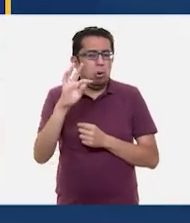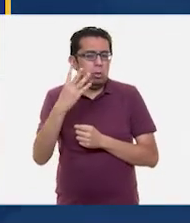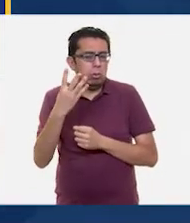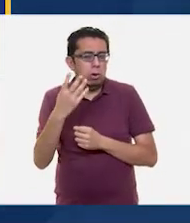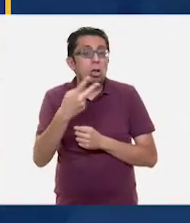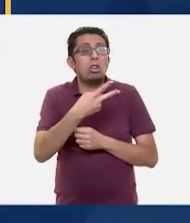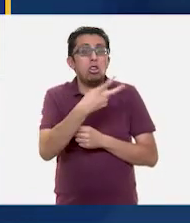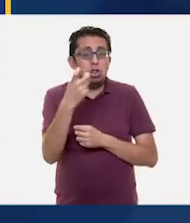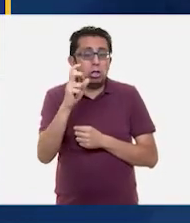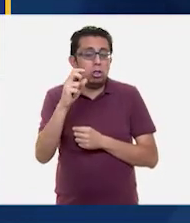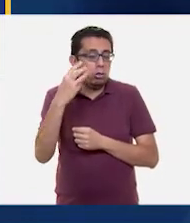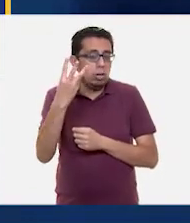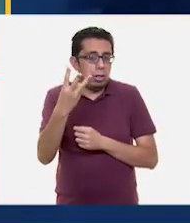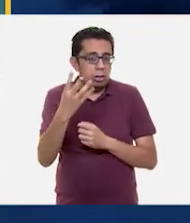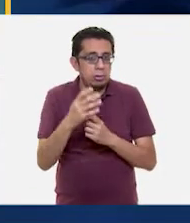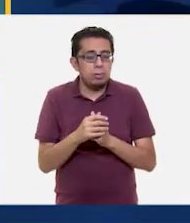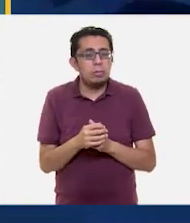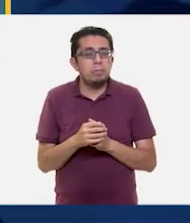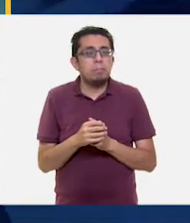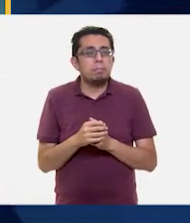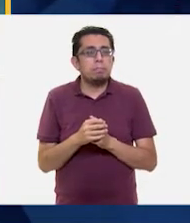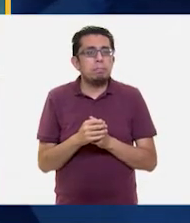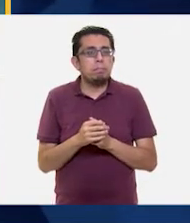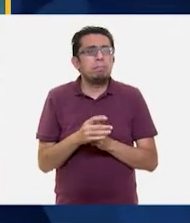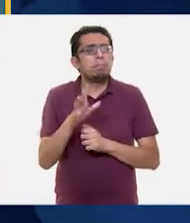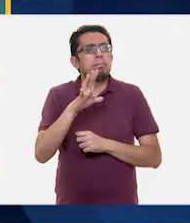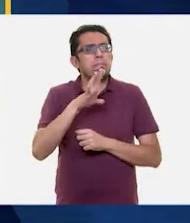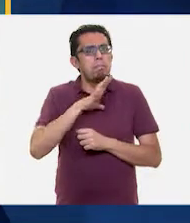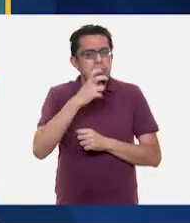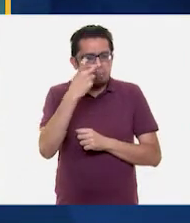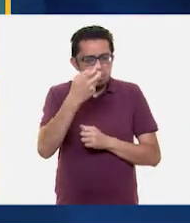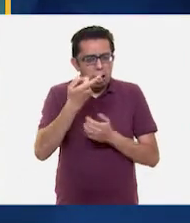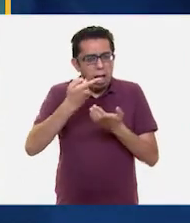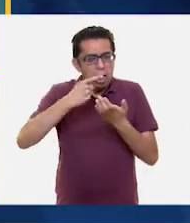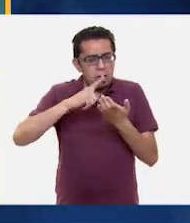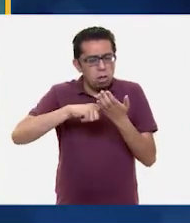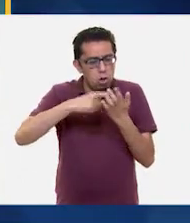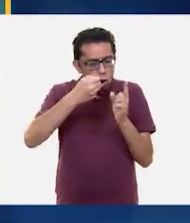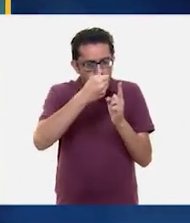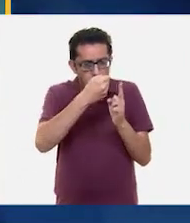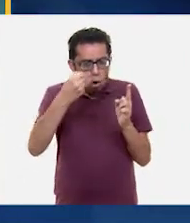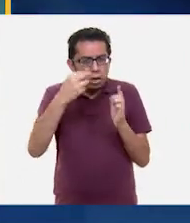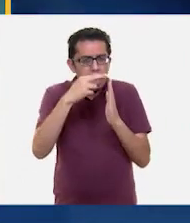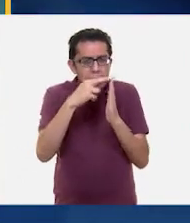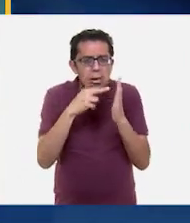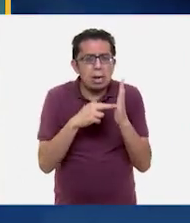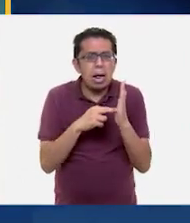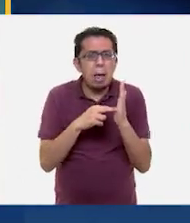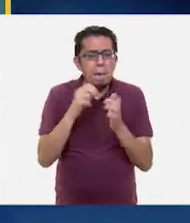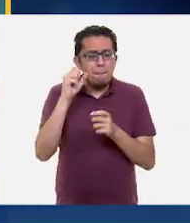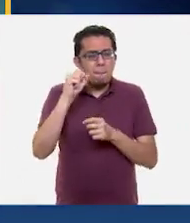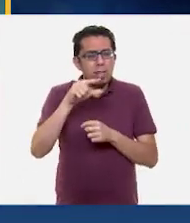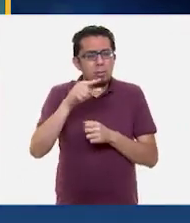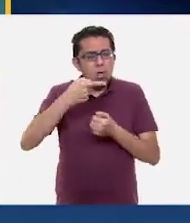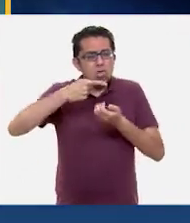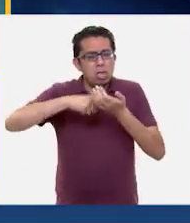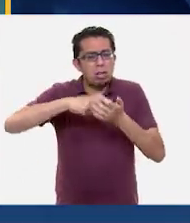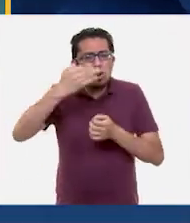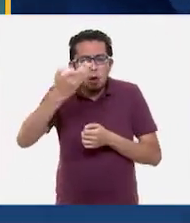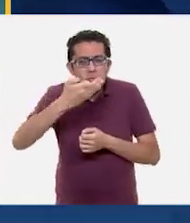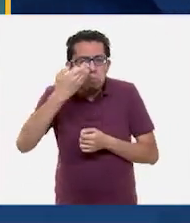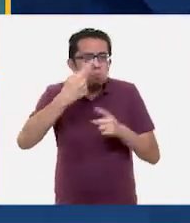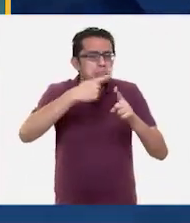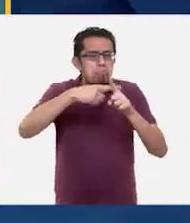144 y 233. Existe un patrón que se repite en las flores o en algunos otros elementos de la